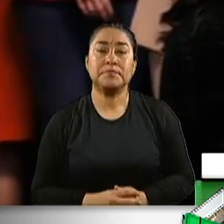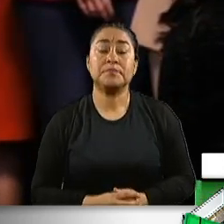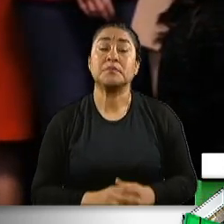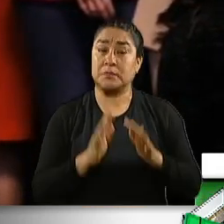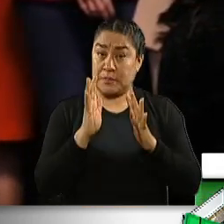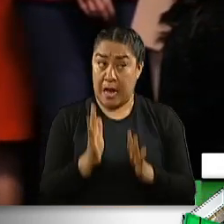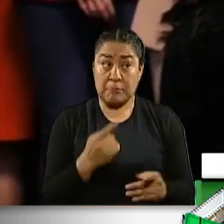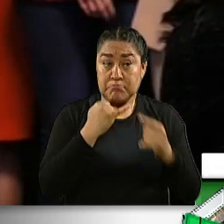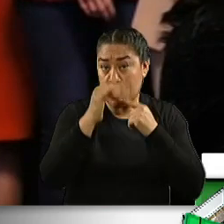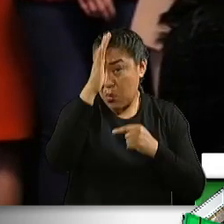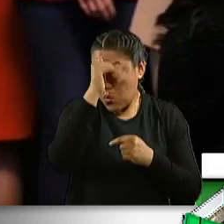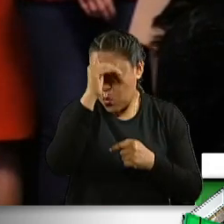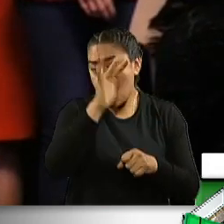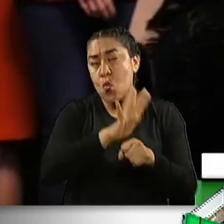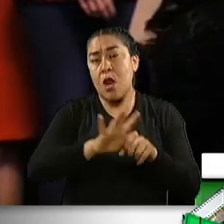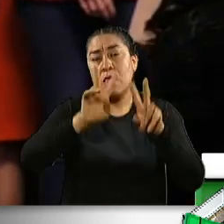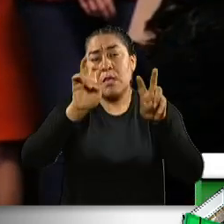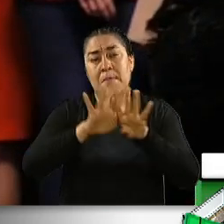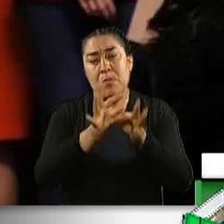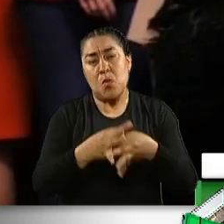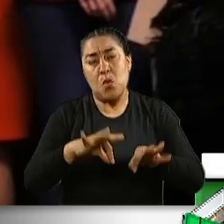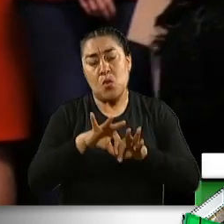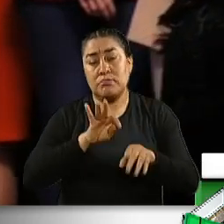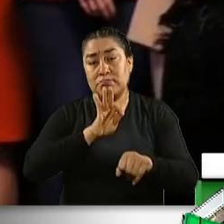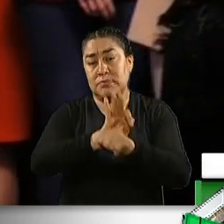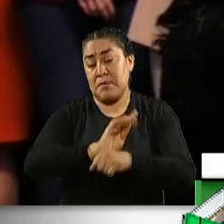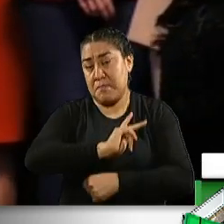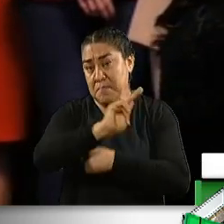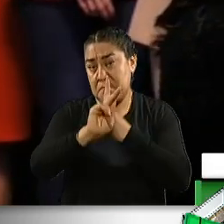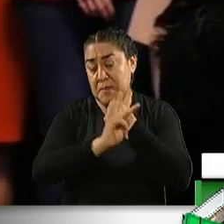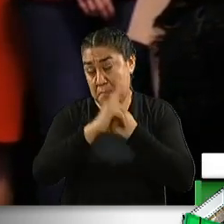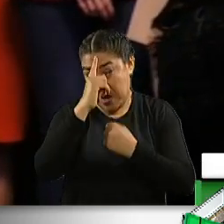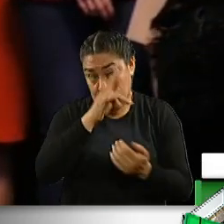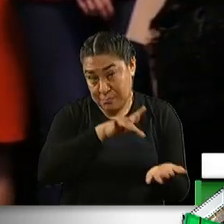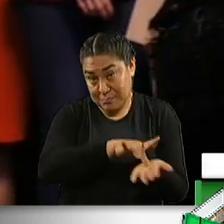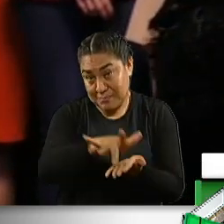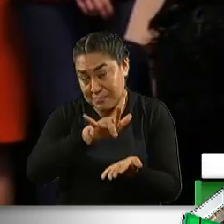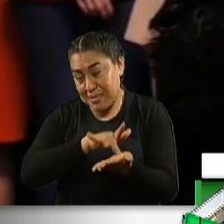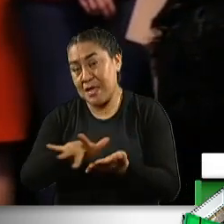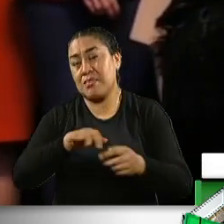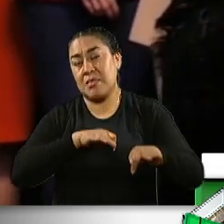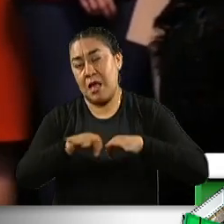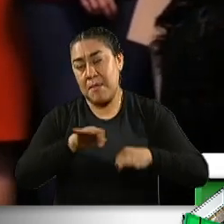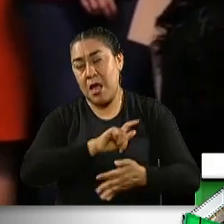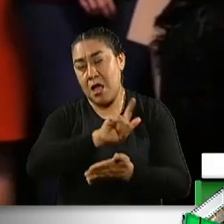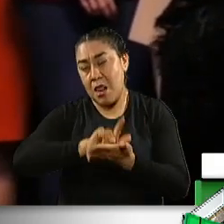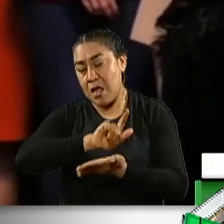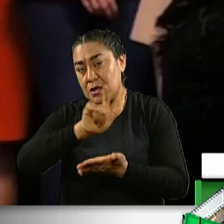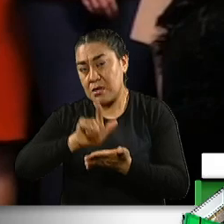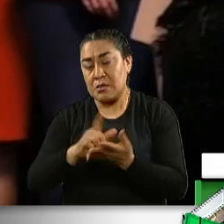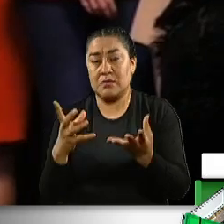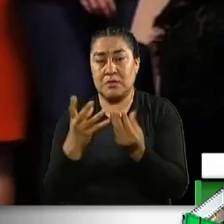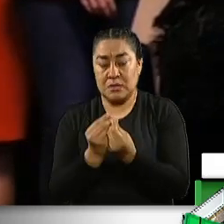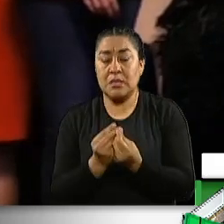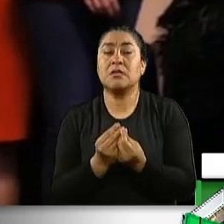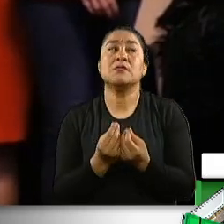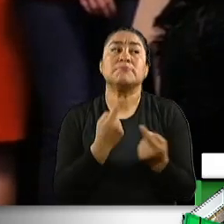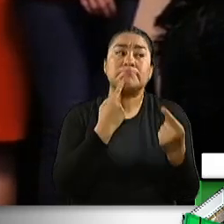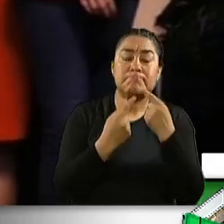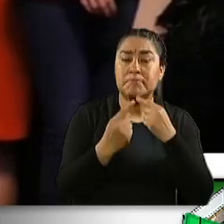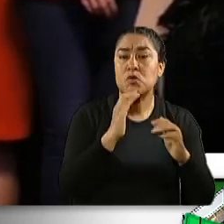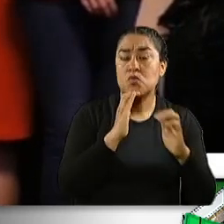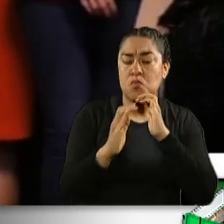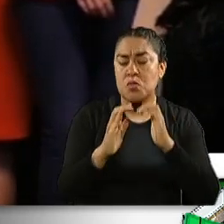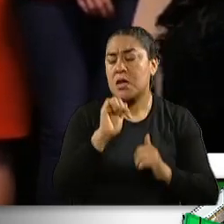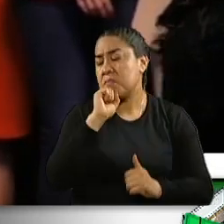Hemos definido los temas estratégicos del país para fortalecer nuestra agenda legislativa, mecanismos de comunicación y